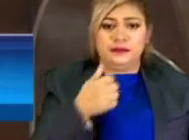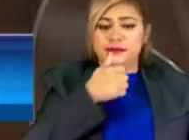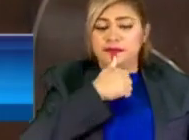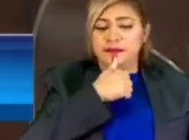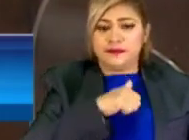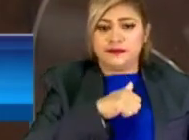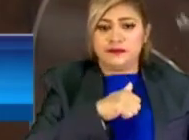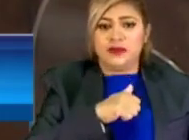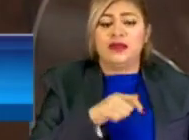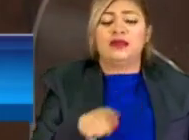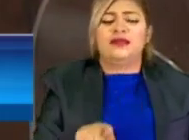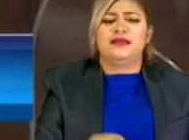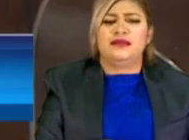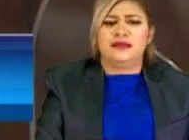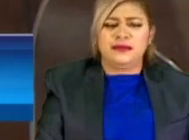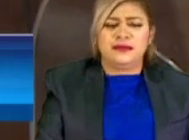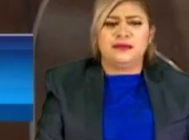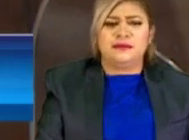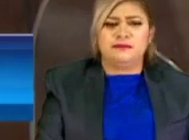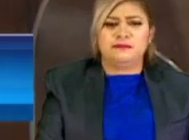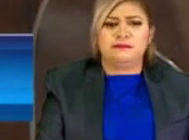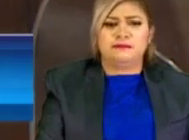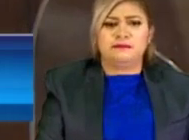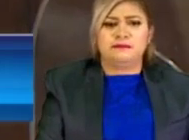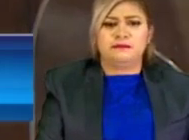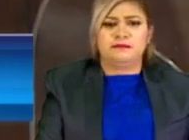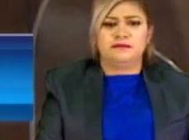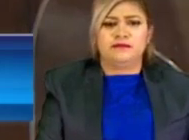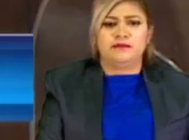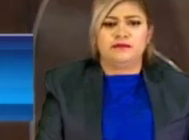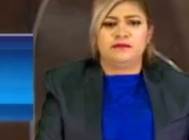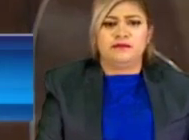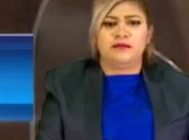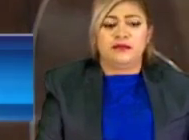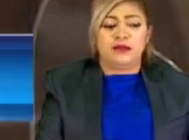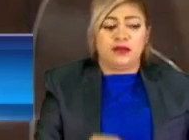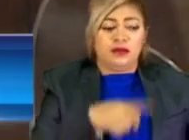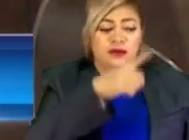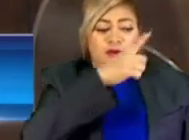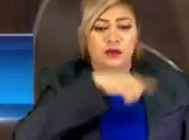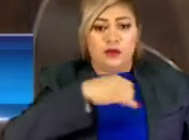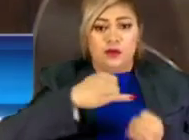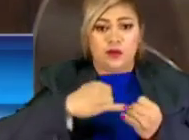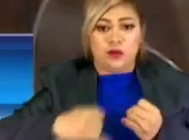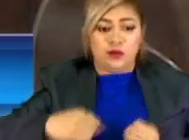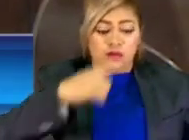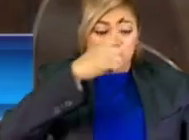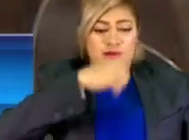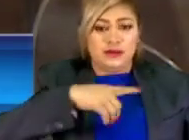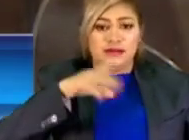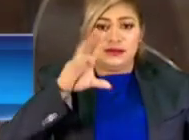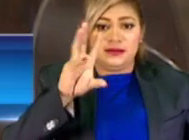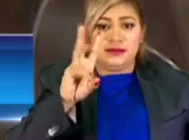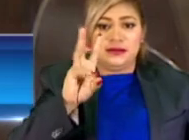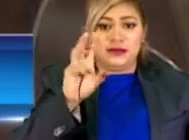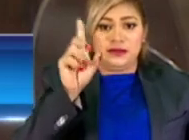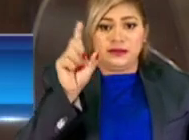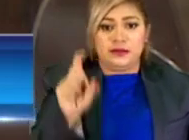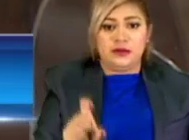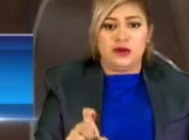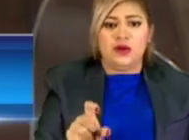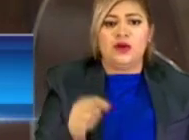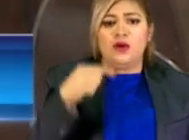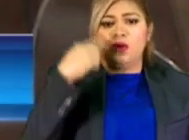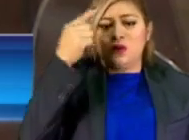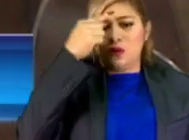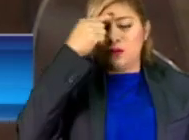En ese sentido, durante los últimos 6 meses, nuestro gobierno ha terminado y